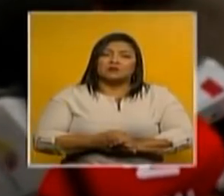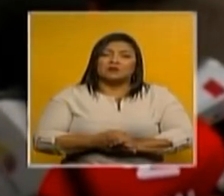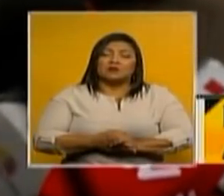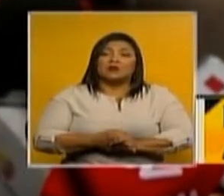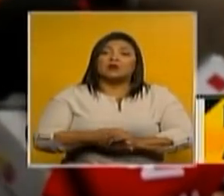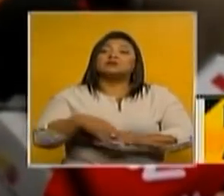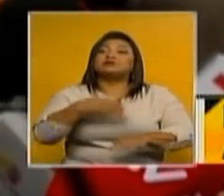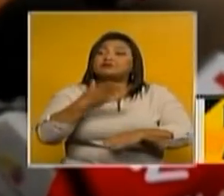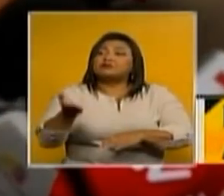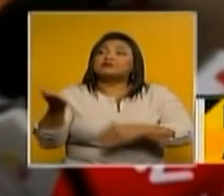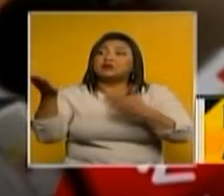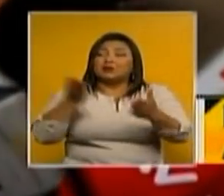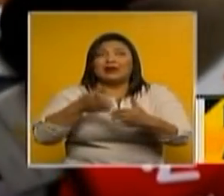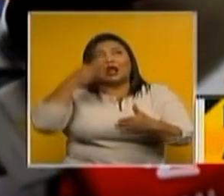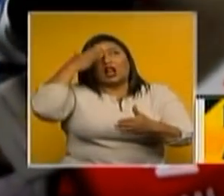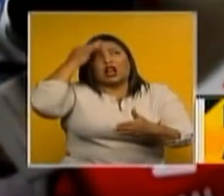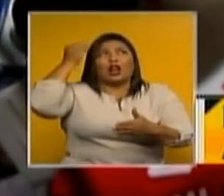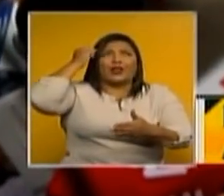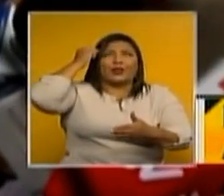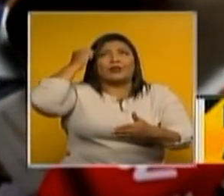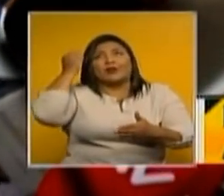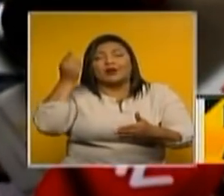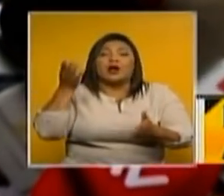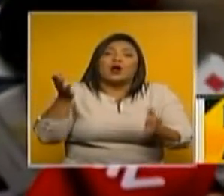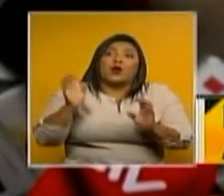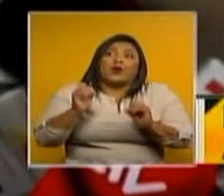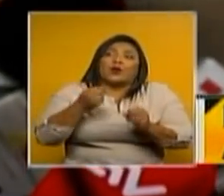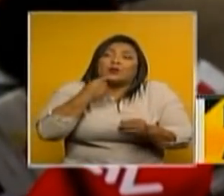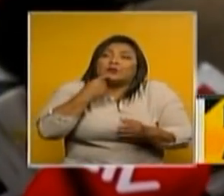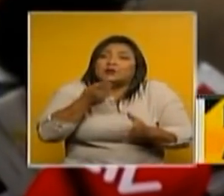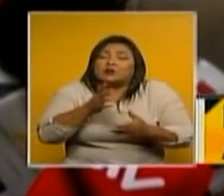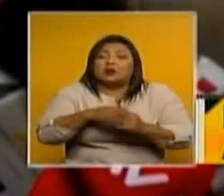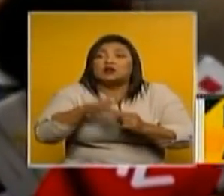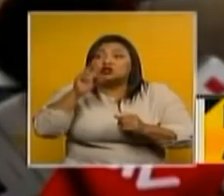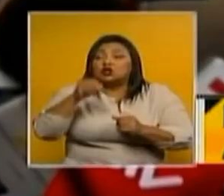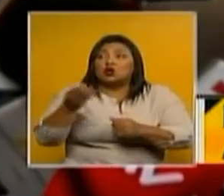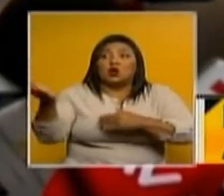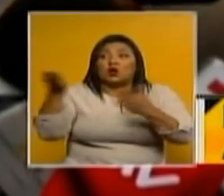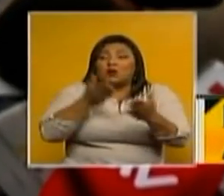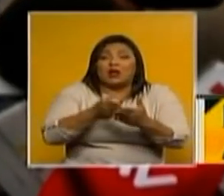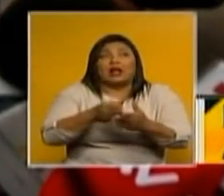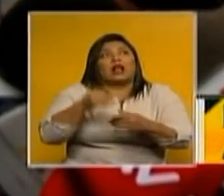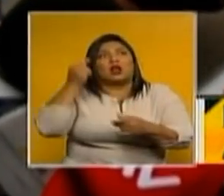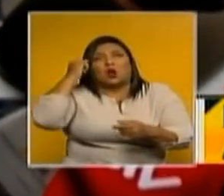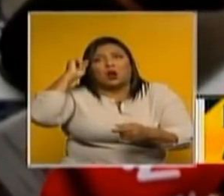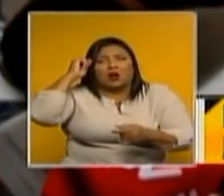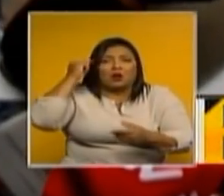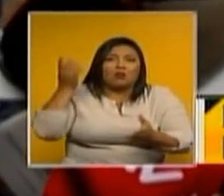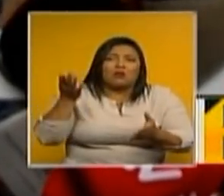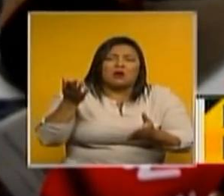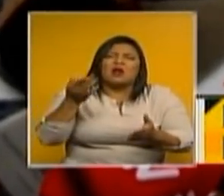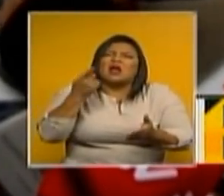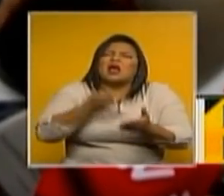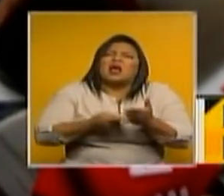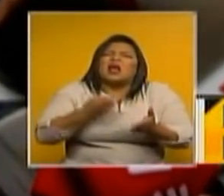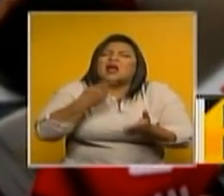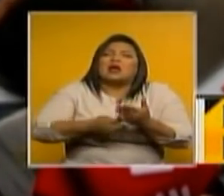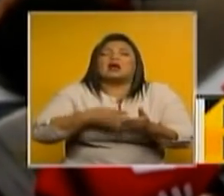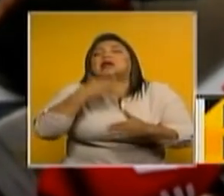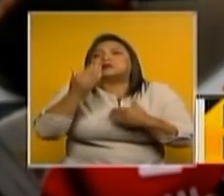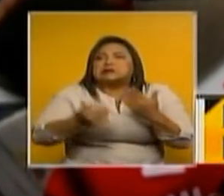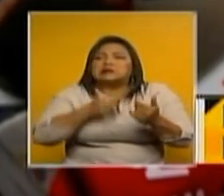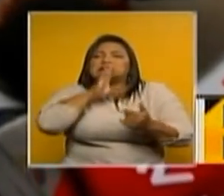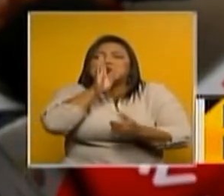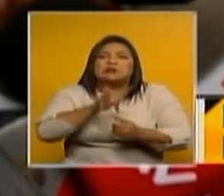Si vienen con amnesia, omiten. Si no vienen, omiten. Aquí están omitiendo cada